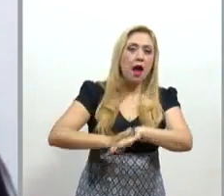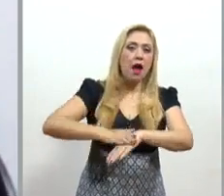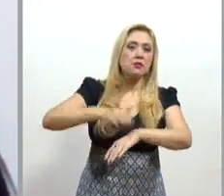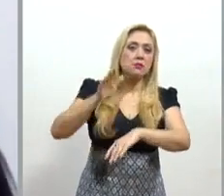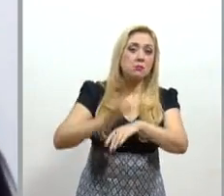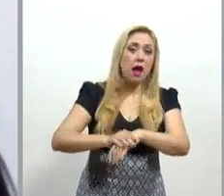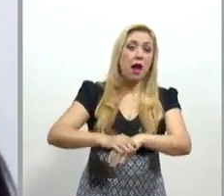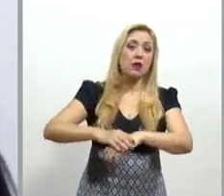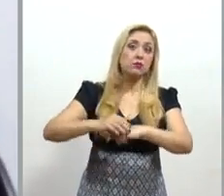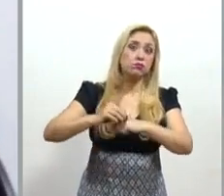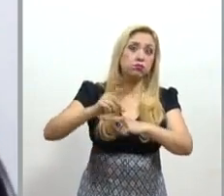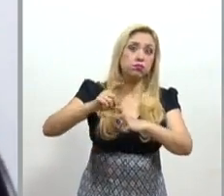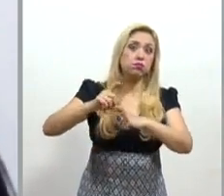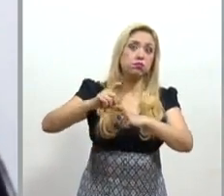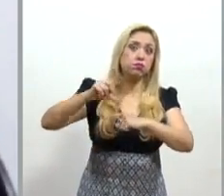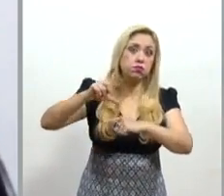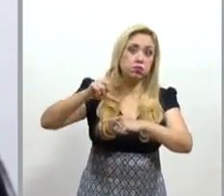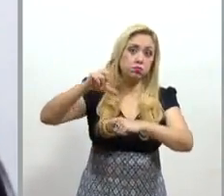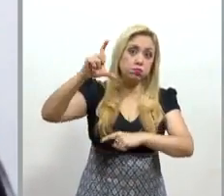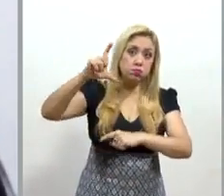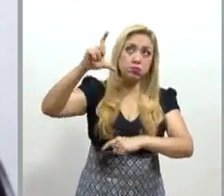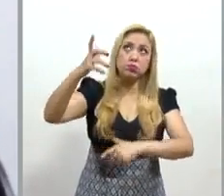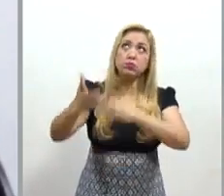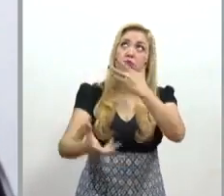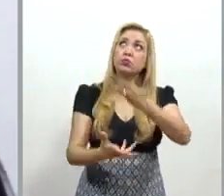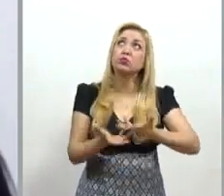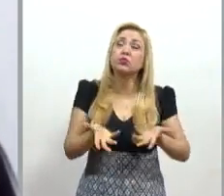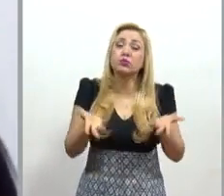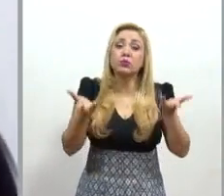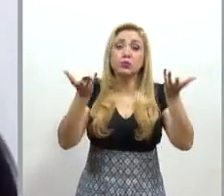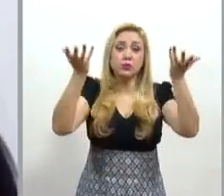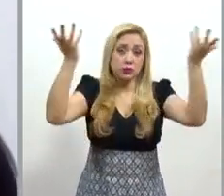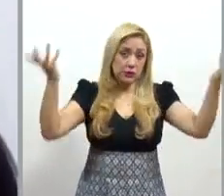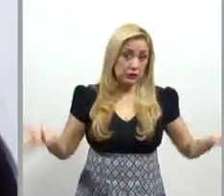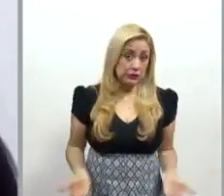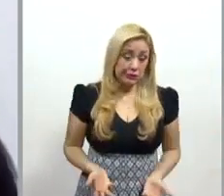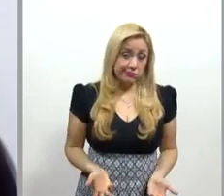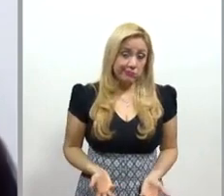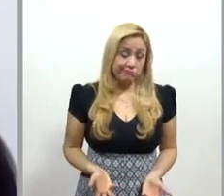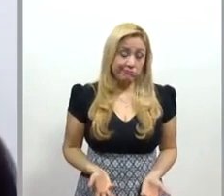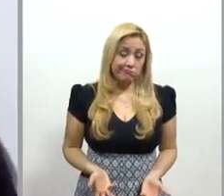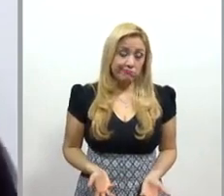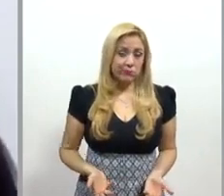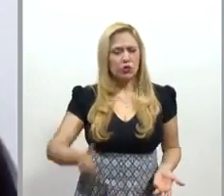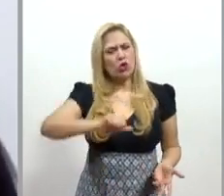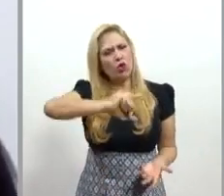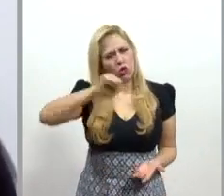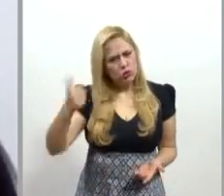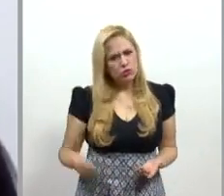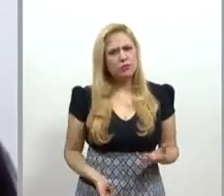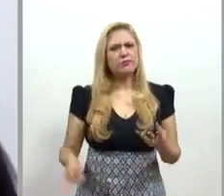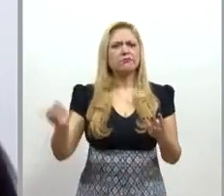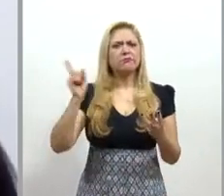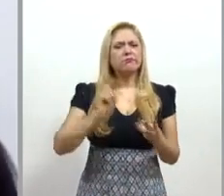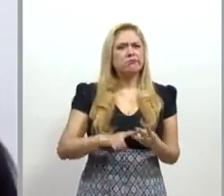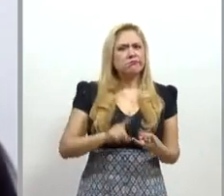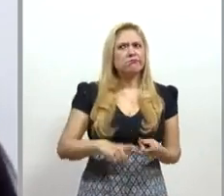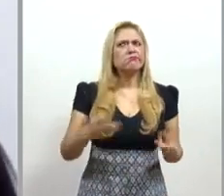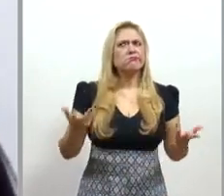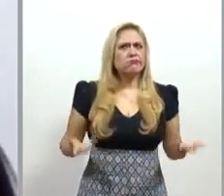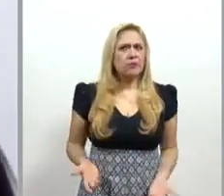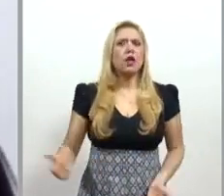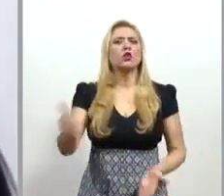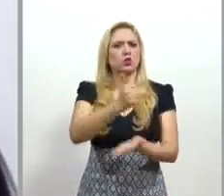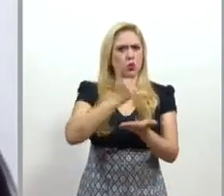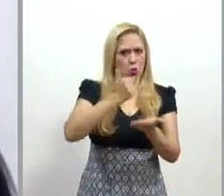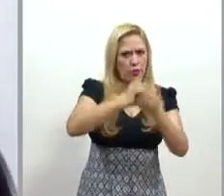progresiva las emisiones de estos gases de efecto invernadero. Y Otro tipo de actividades que vemos tanto en las ciudades